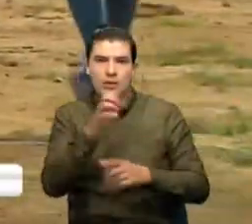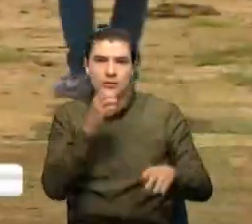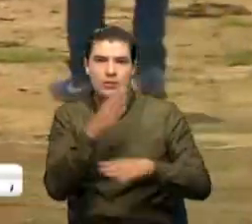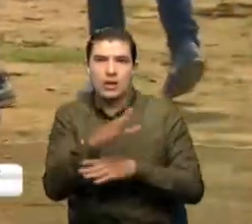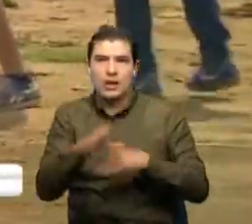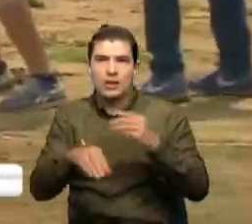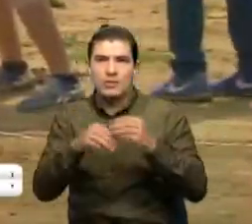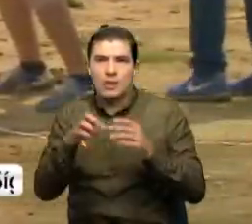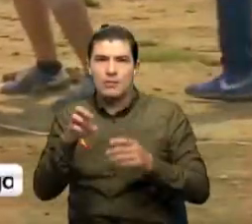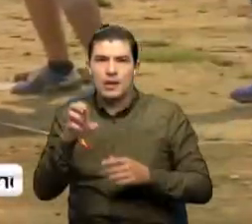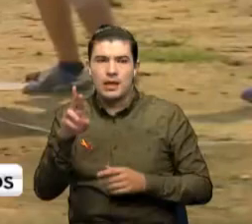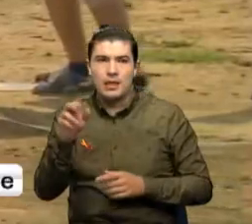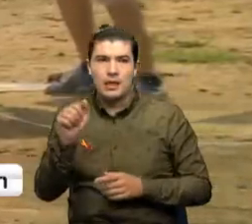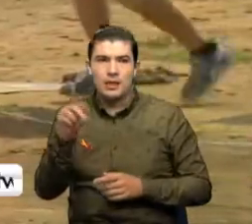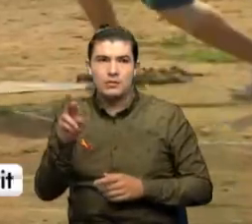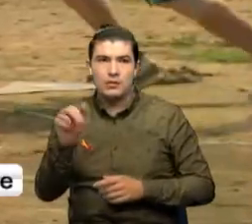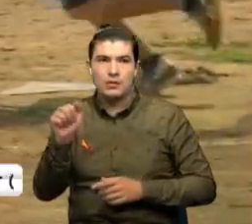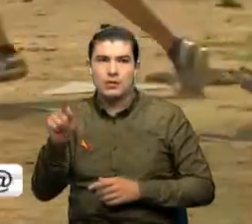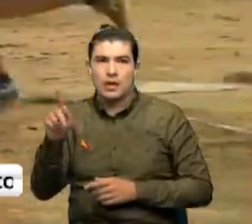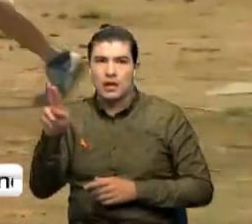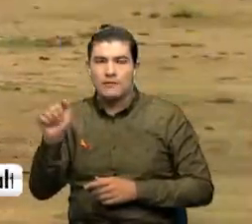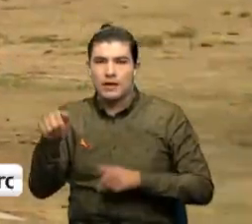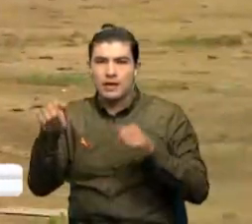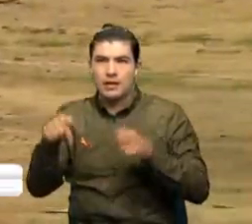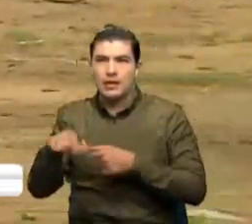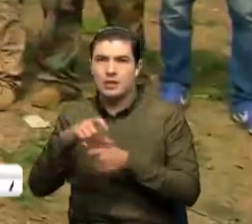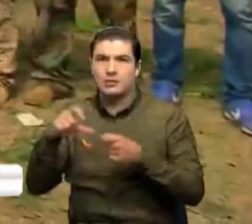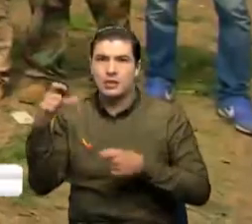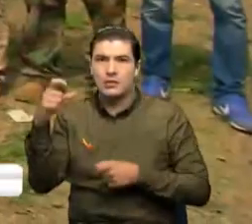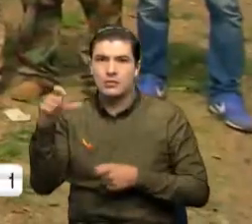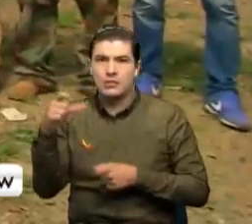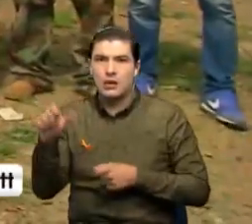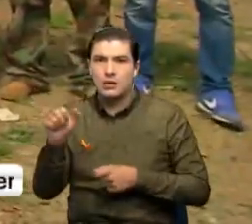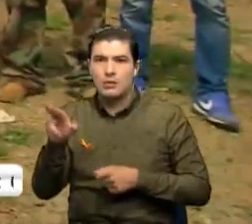Predators, Alpha, Airsoft, Cúcuta Orión y el Team As Tactical.